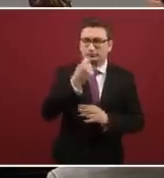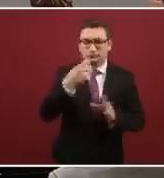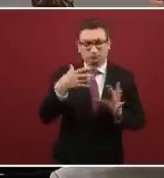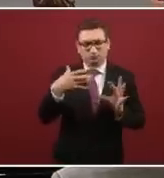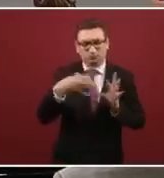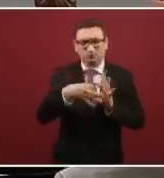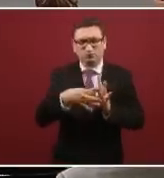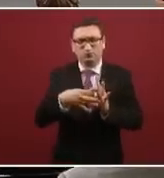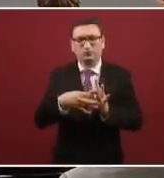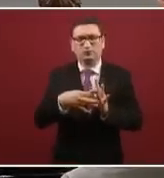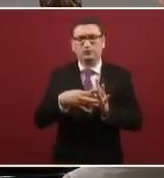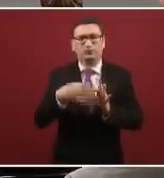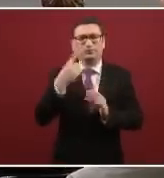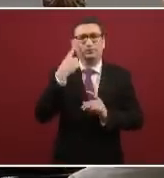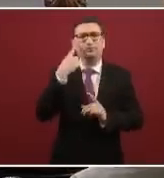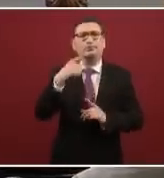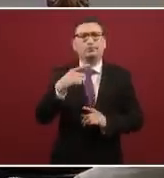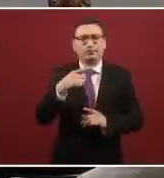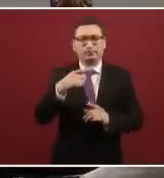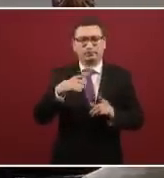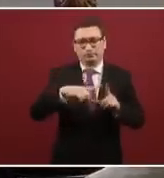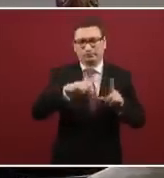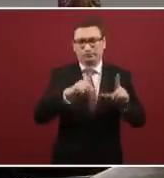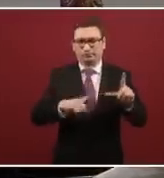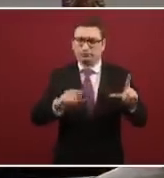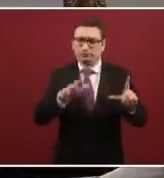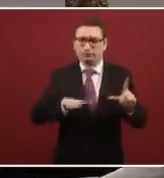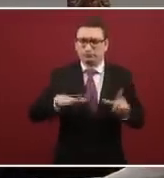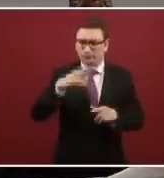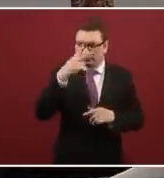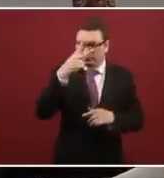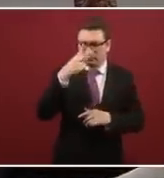al bienestar de nuestro pueblo.